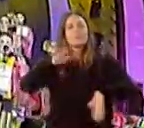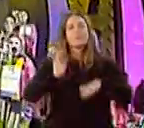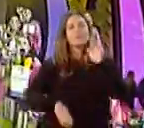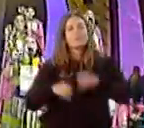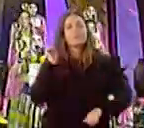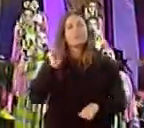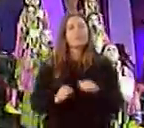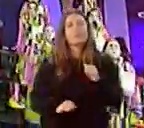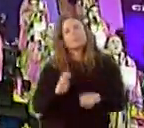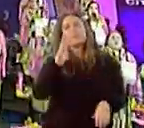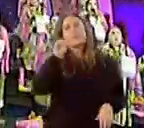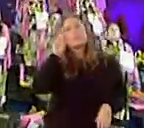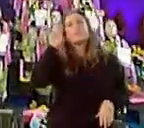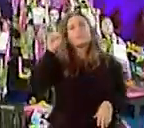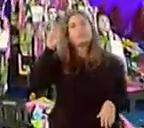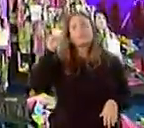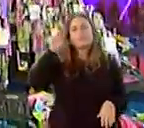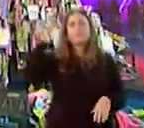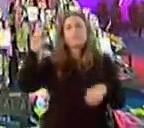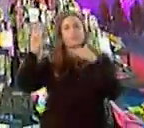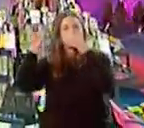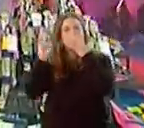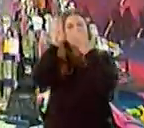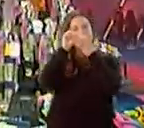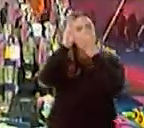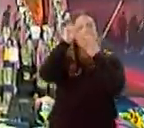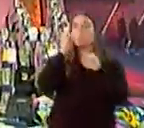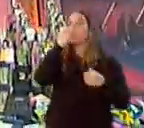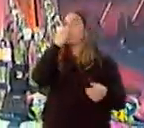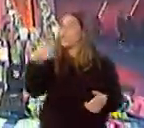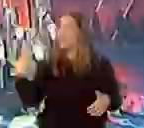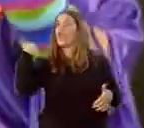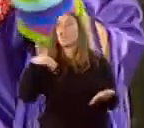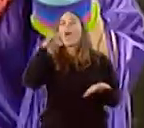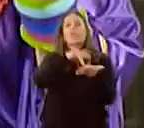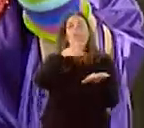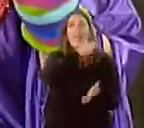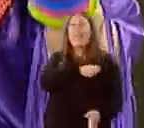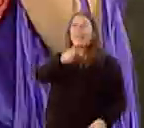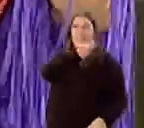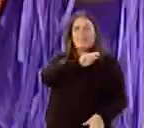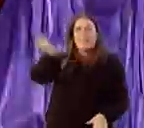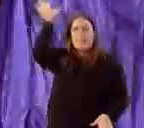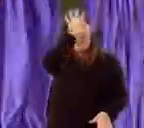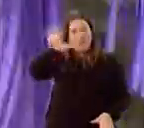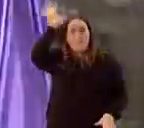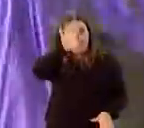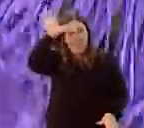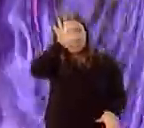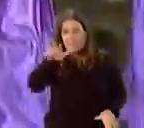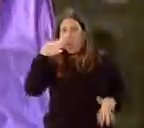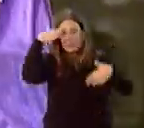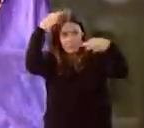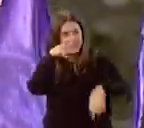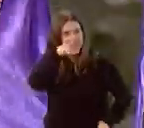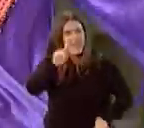papá para acabar bueno ya hemos llegado a españa en donde la verdad de aquí nos vamos a aprender